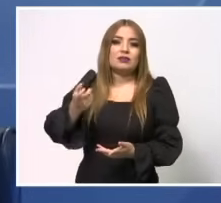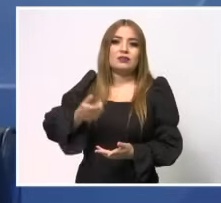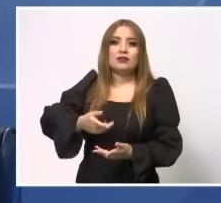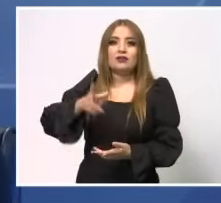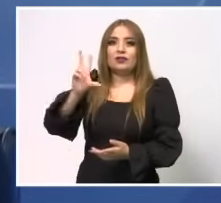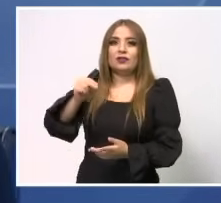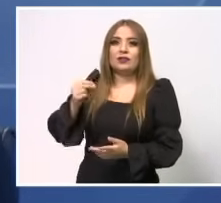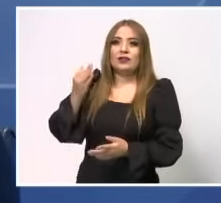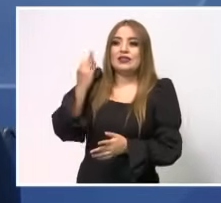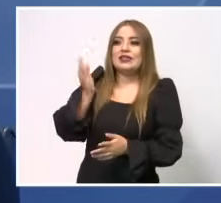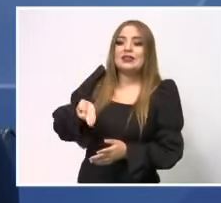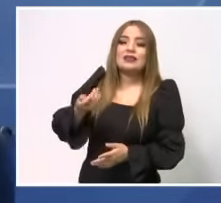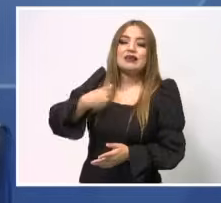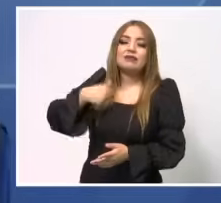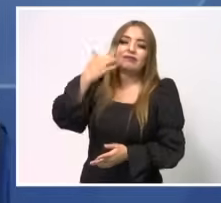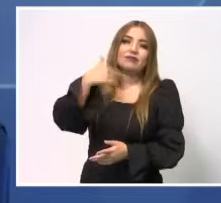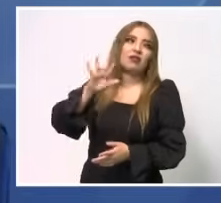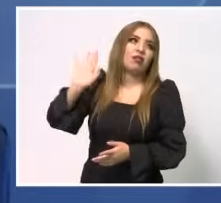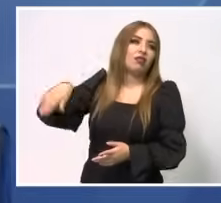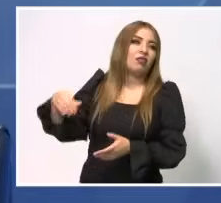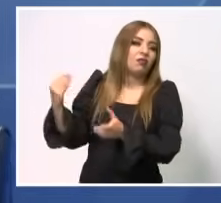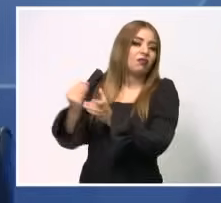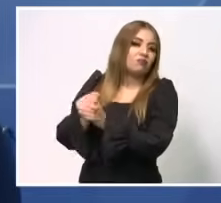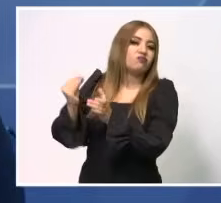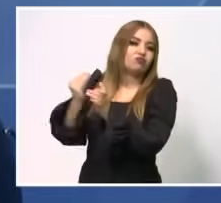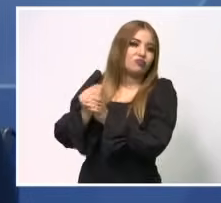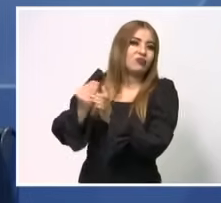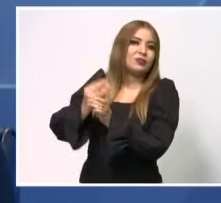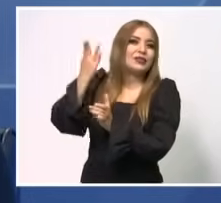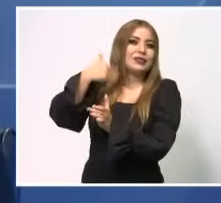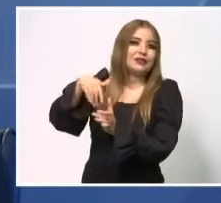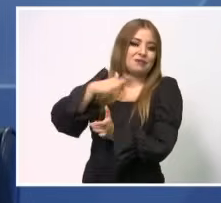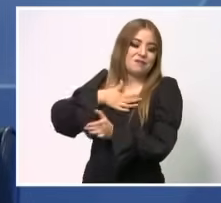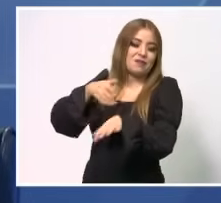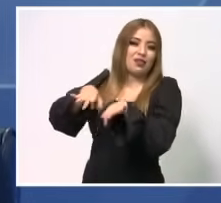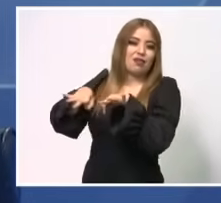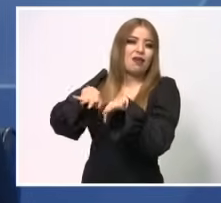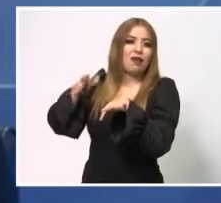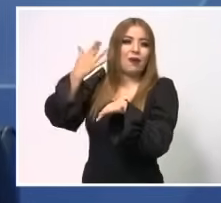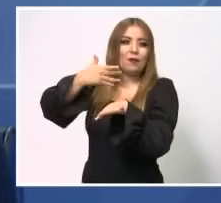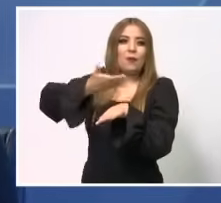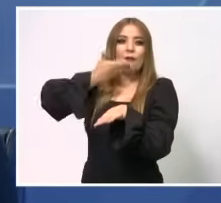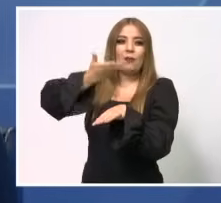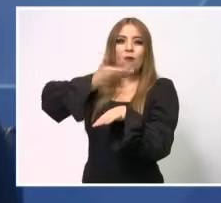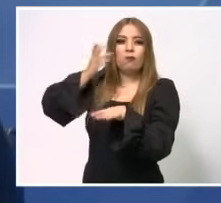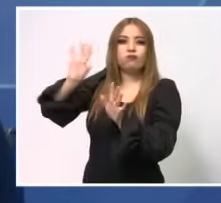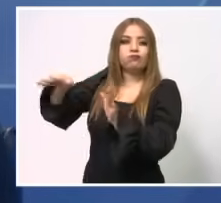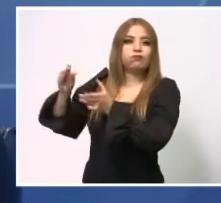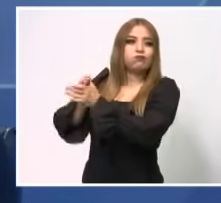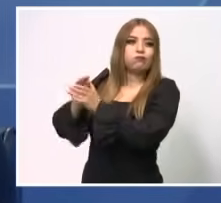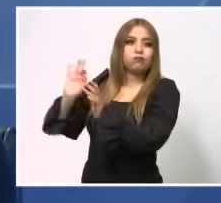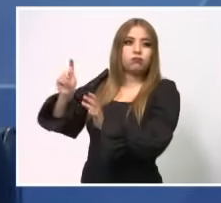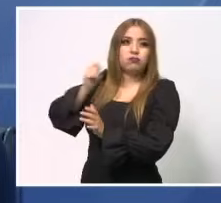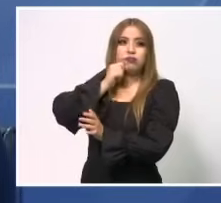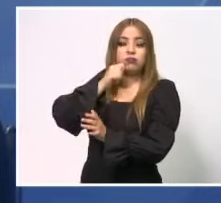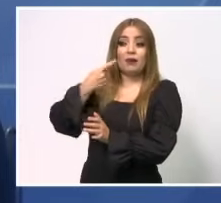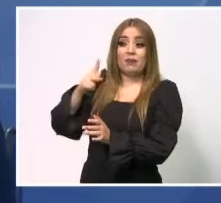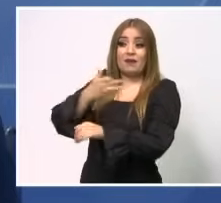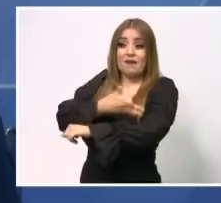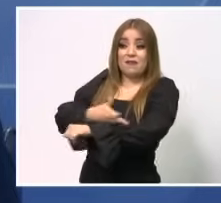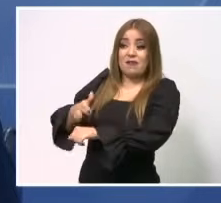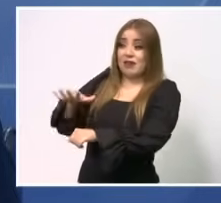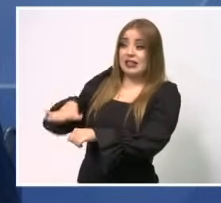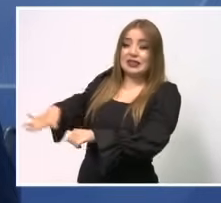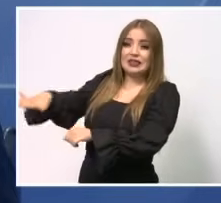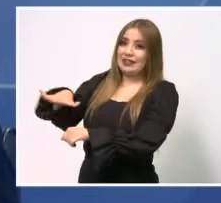la misma manera porque uno uno tal vez lo entiende dice Bueno me está agrediendo por mi trabajo y a lo mejor lo ignoras pero tu familia no me explico tu familia